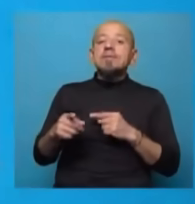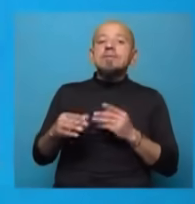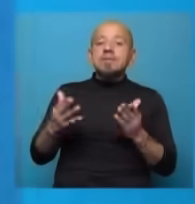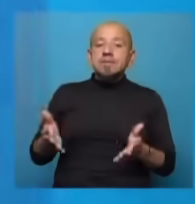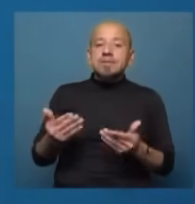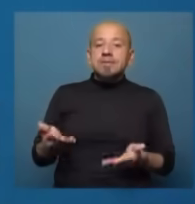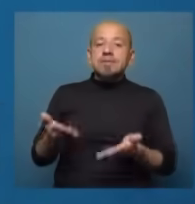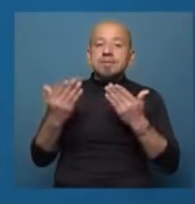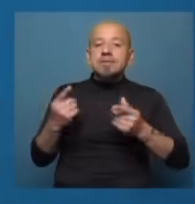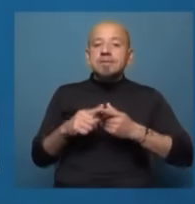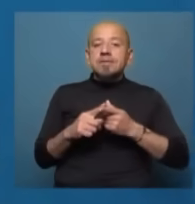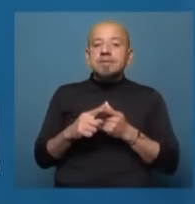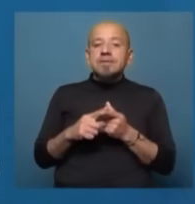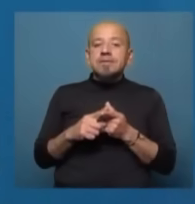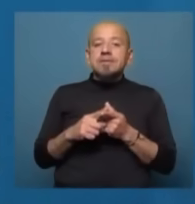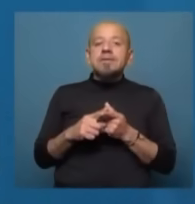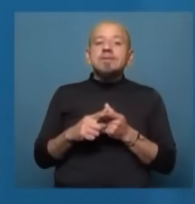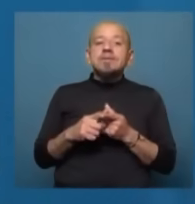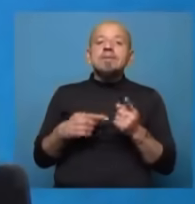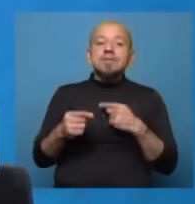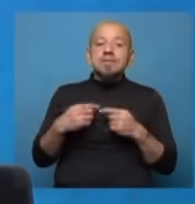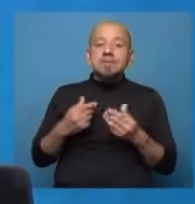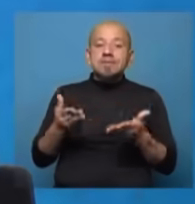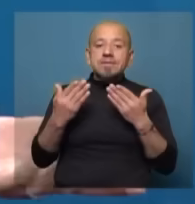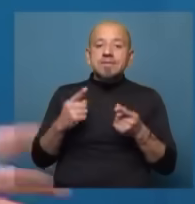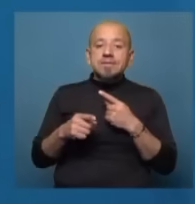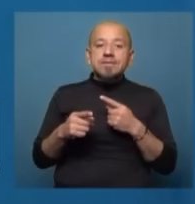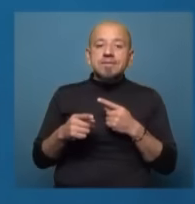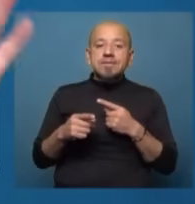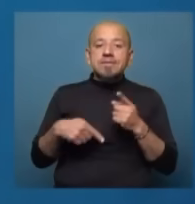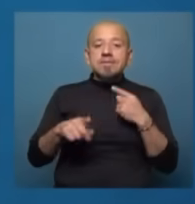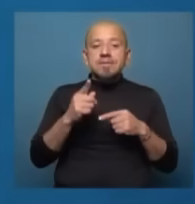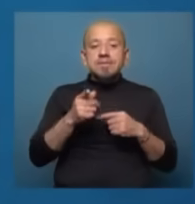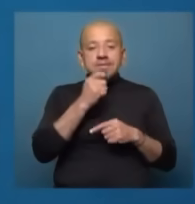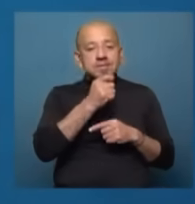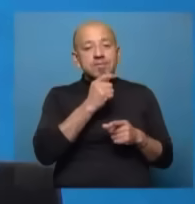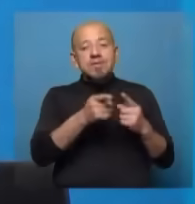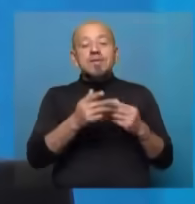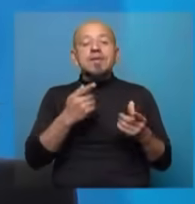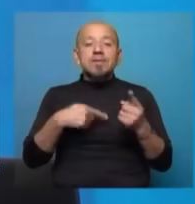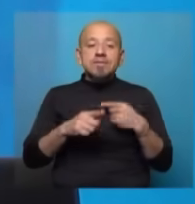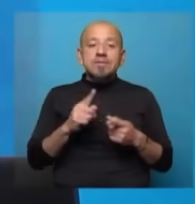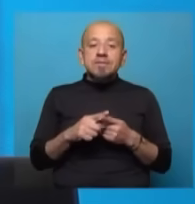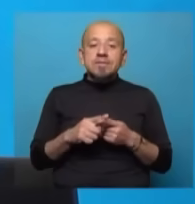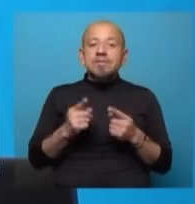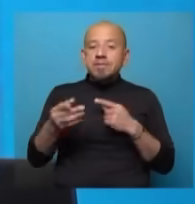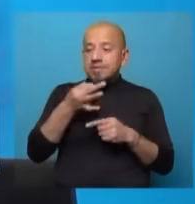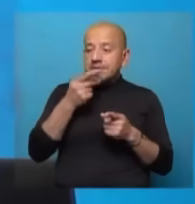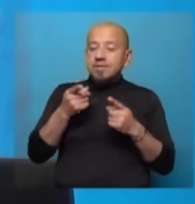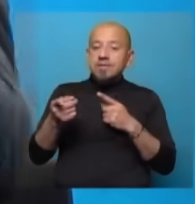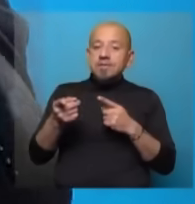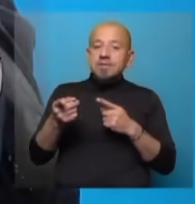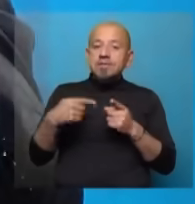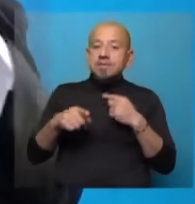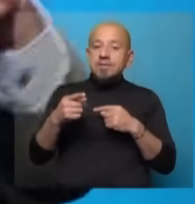entender dcho y aos te gustó hinchar lando abogada y periodista bien los perfiles Ahí está bien definidos además